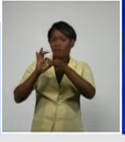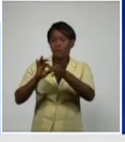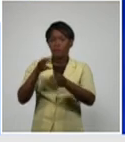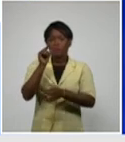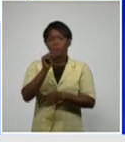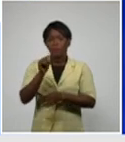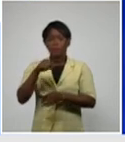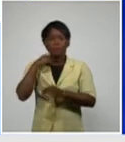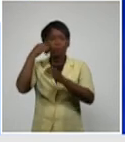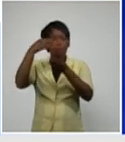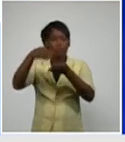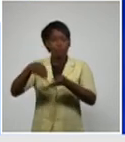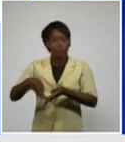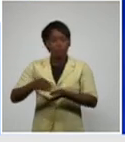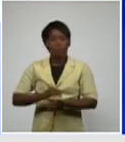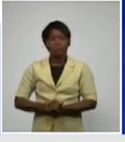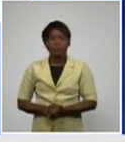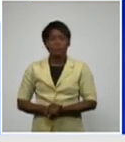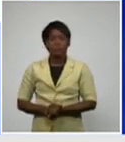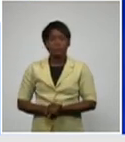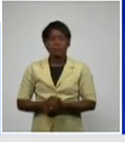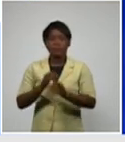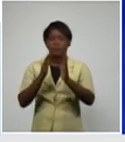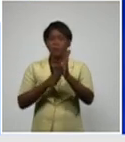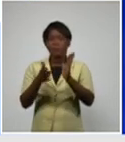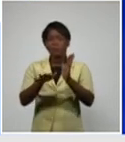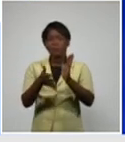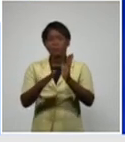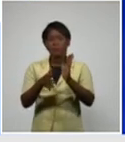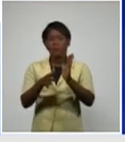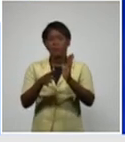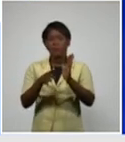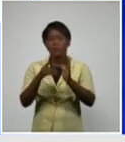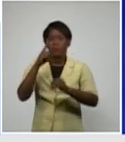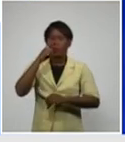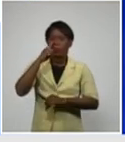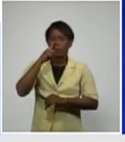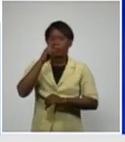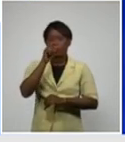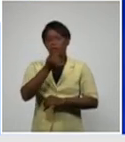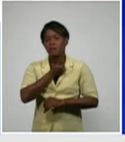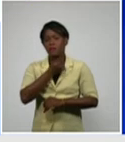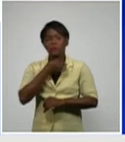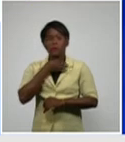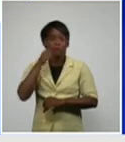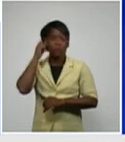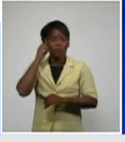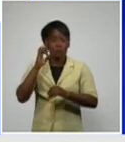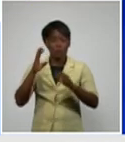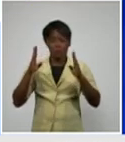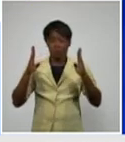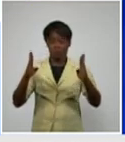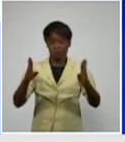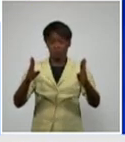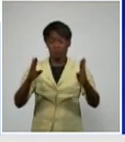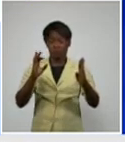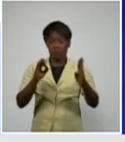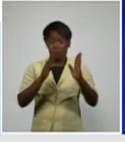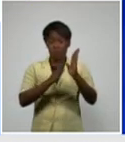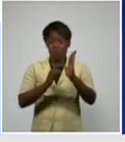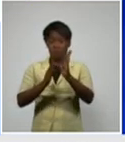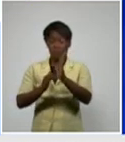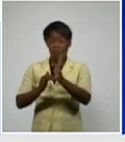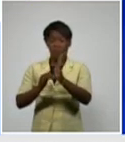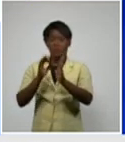mes de noviembre, fundamentalmente diciembre, enero y febrero, que algunos de los indicadores que vamos